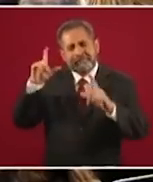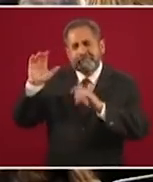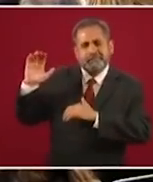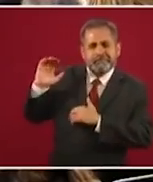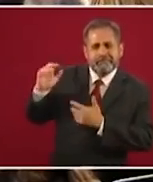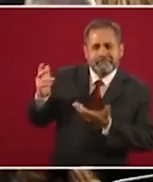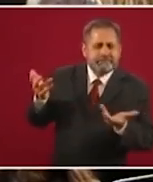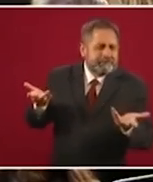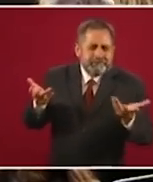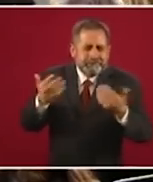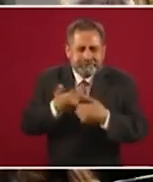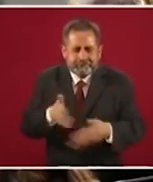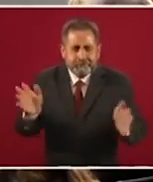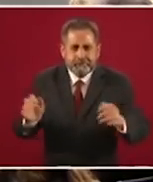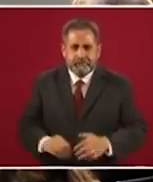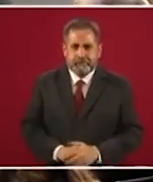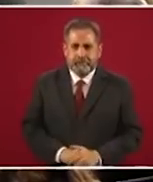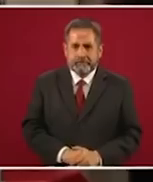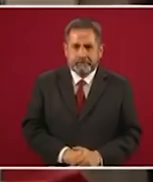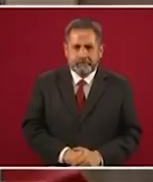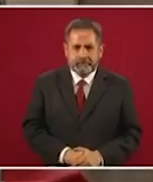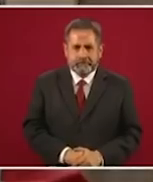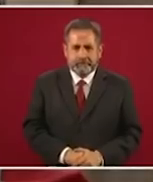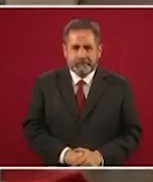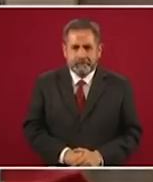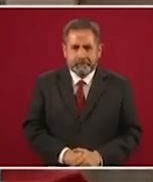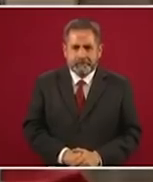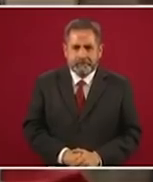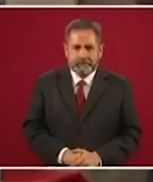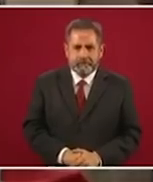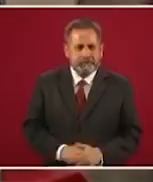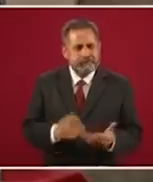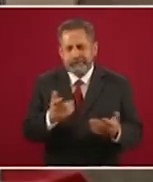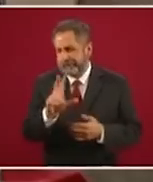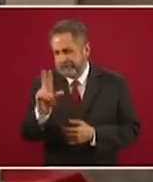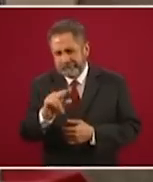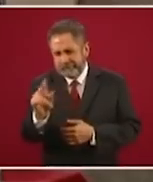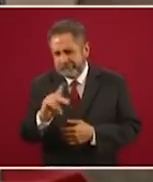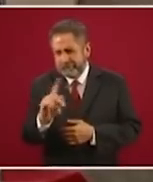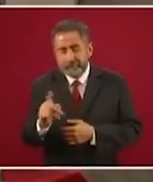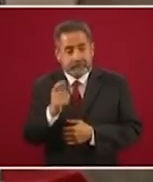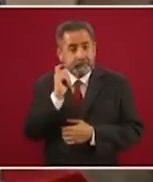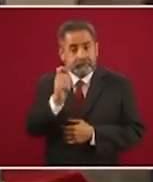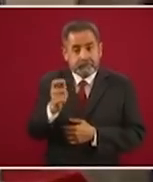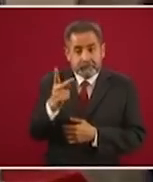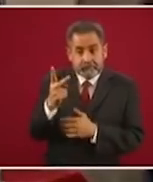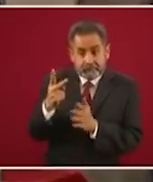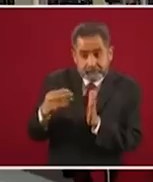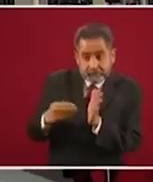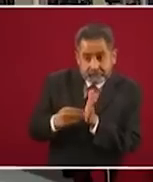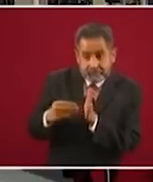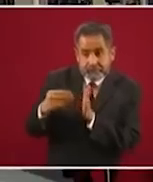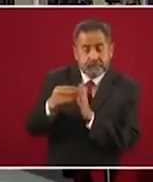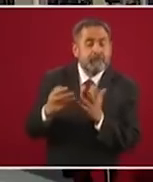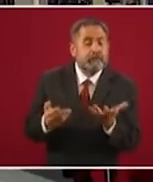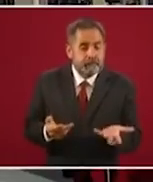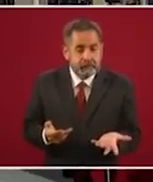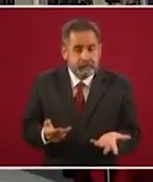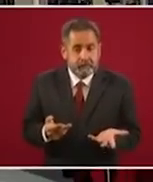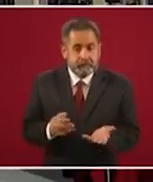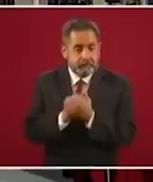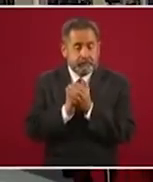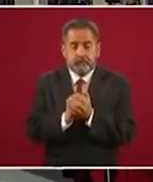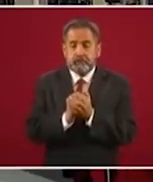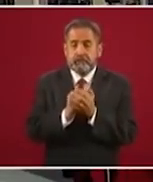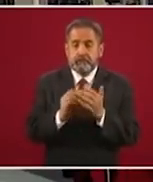ya. ¿Eh? Inteligencia podría estar detrás. No, es que son 2 millones de nada más los de la